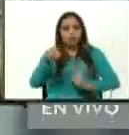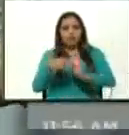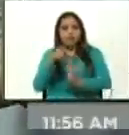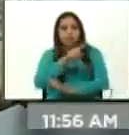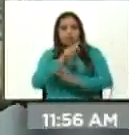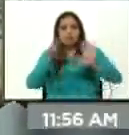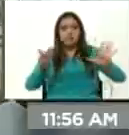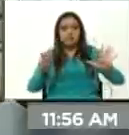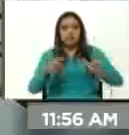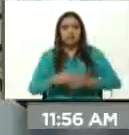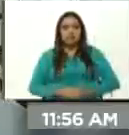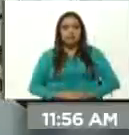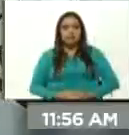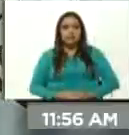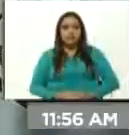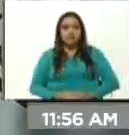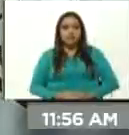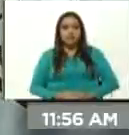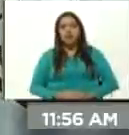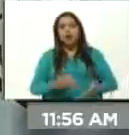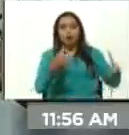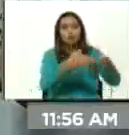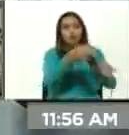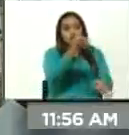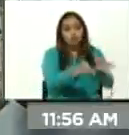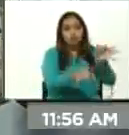decir, los órganos de justicia,